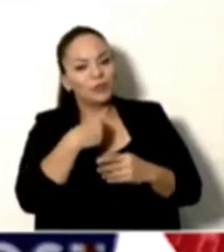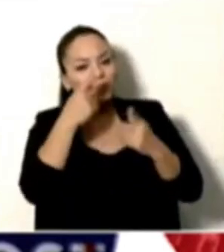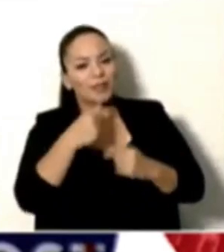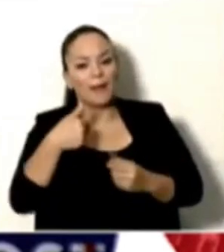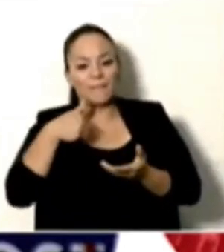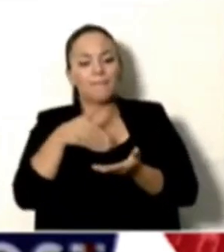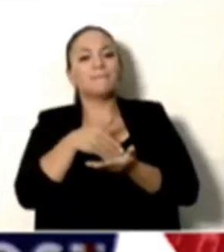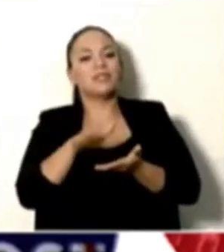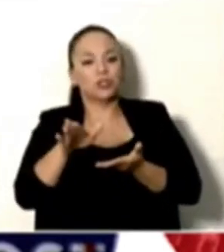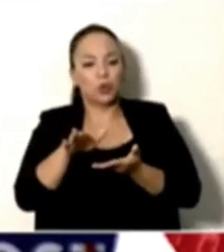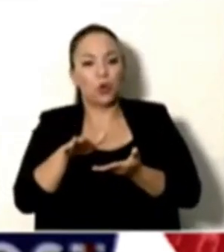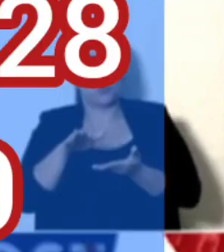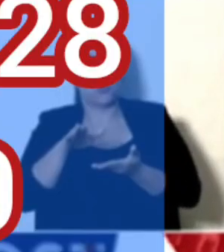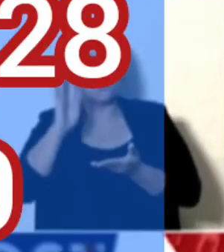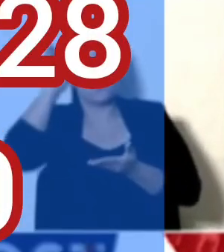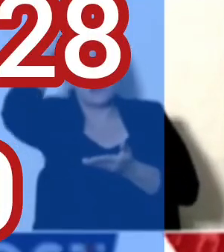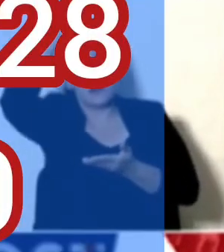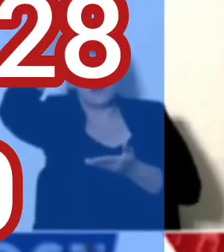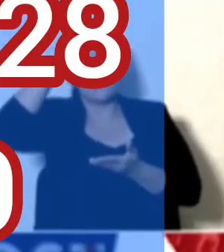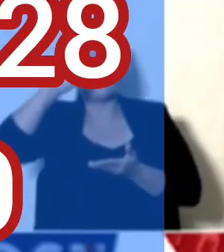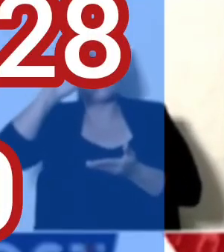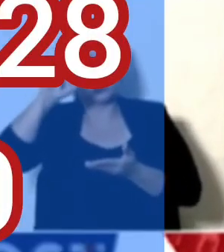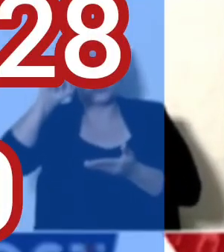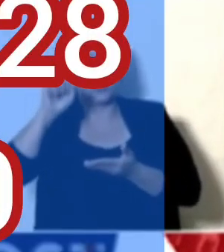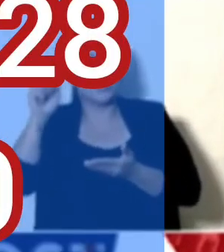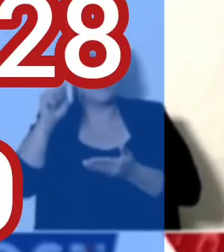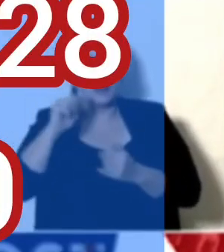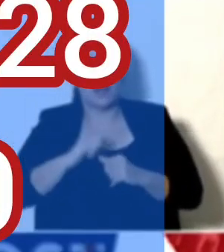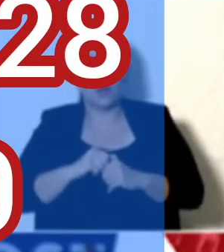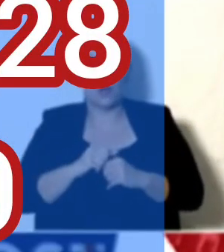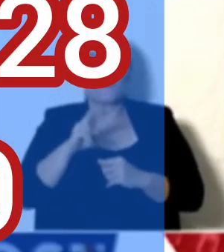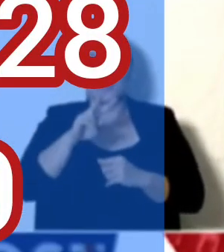el 28 de mayo del 2020.